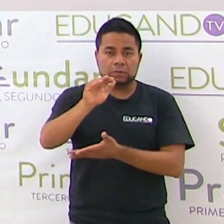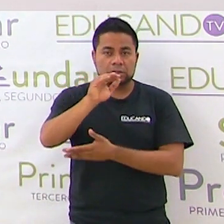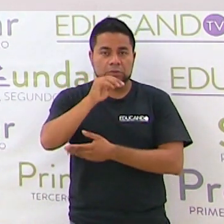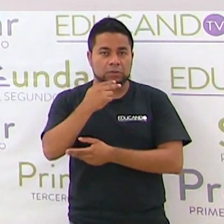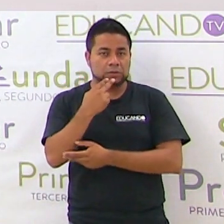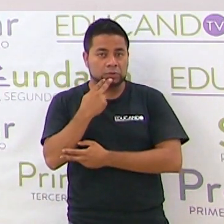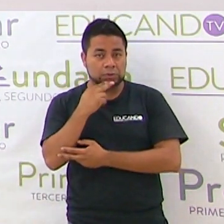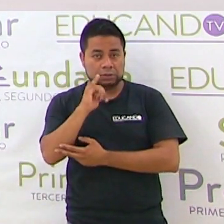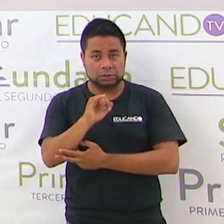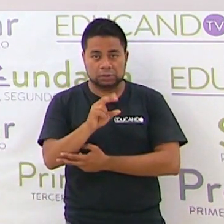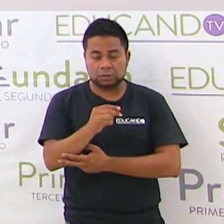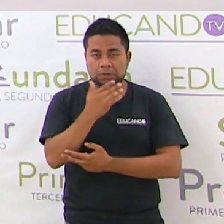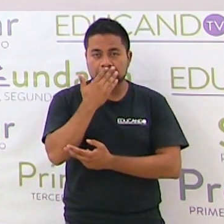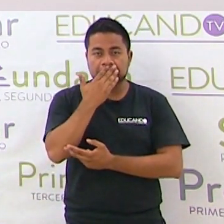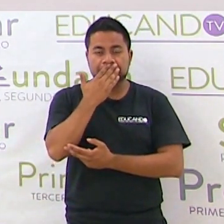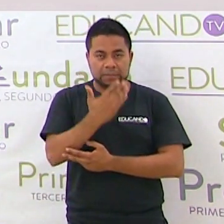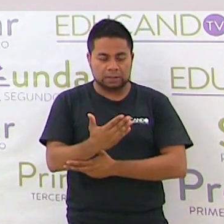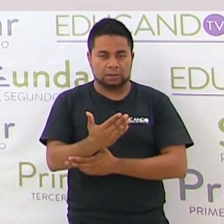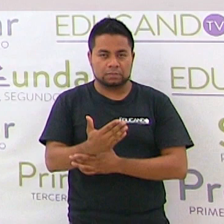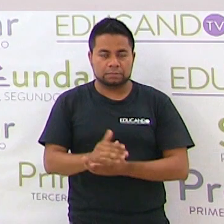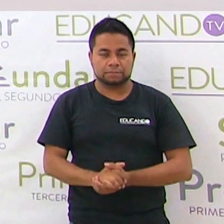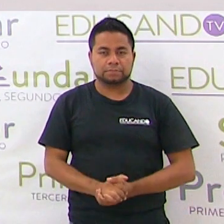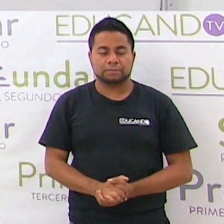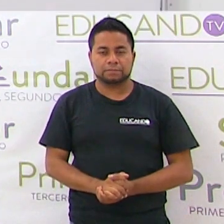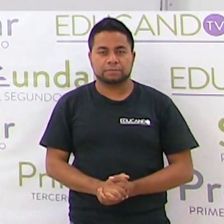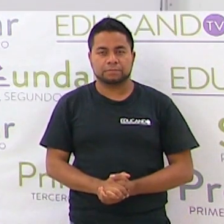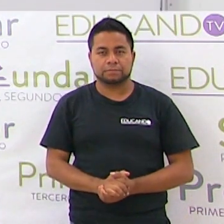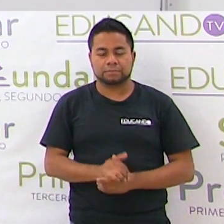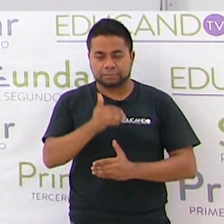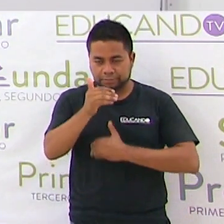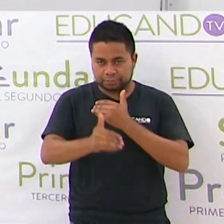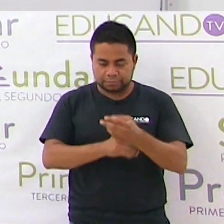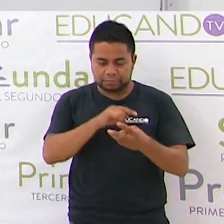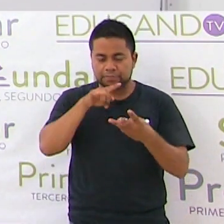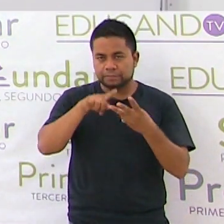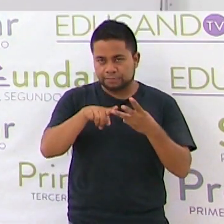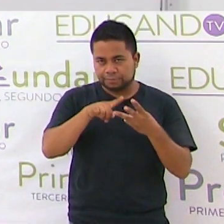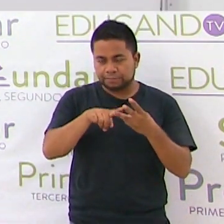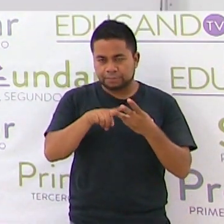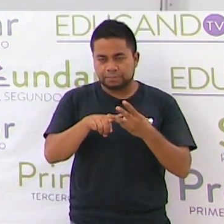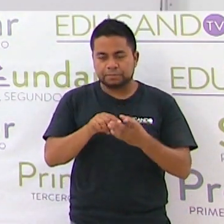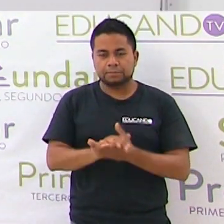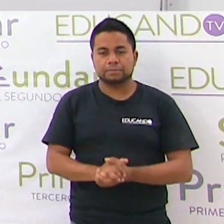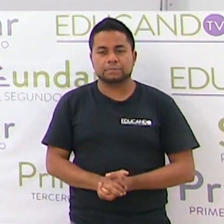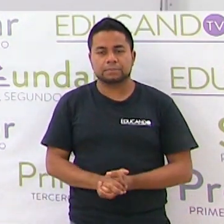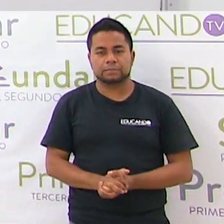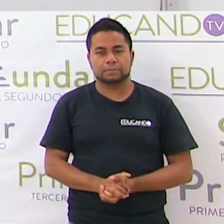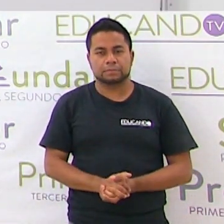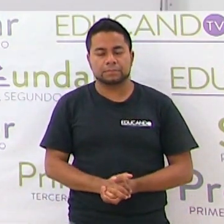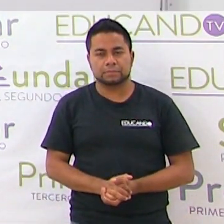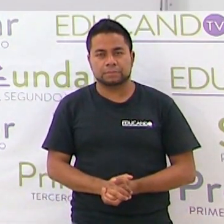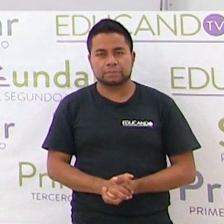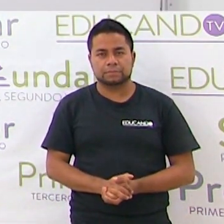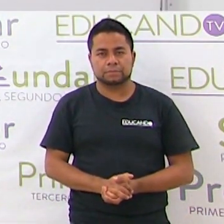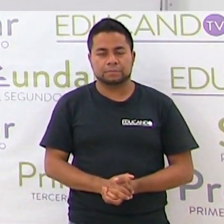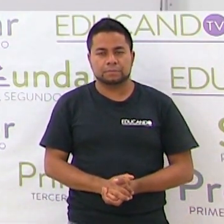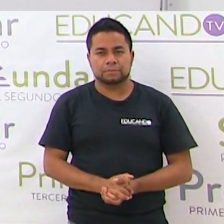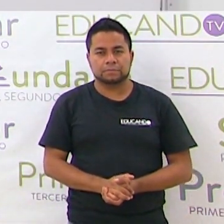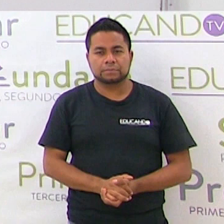no. Continuamos entonces. Paso número 3. La puntuación.